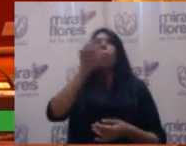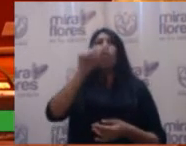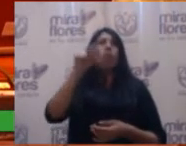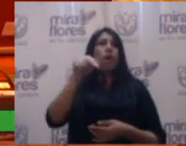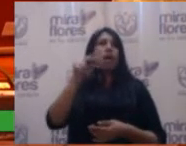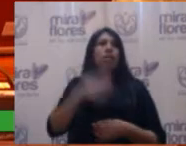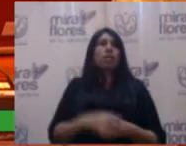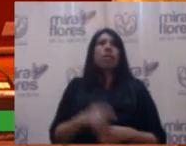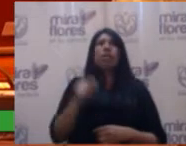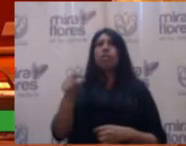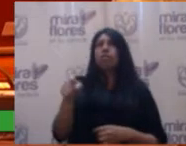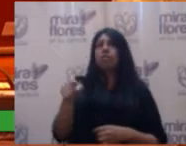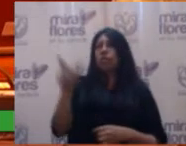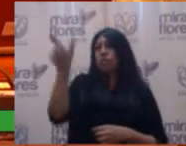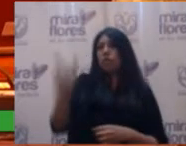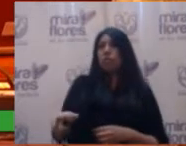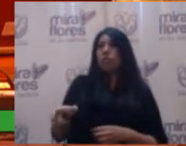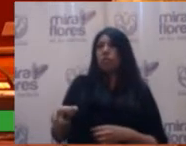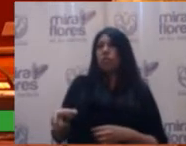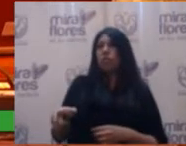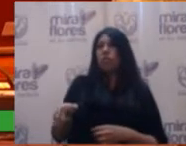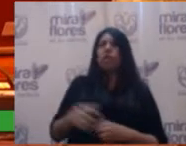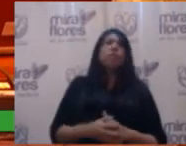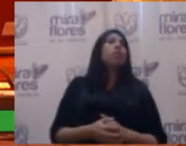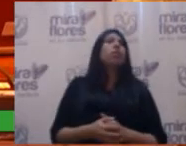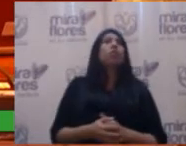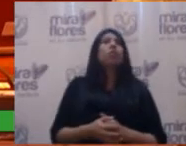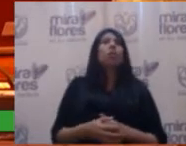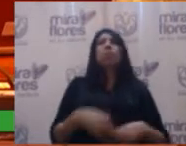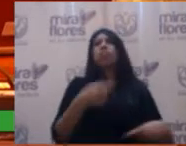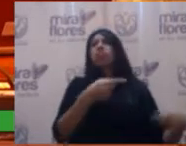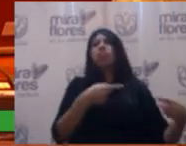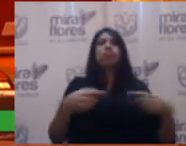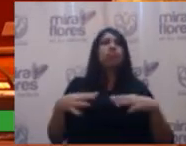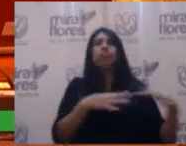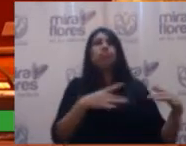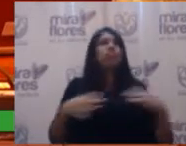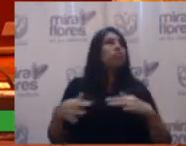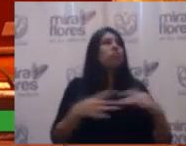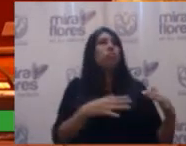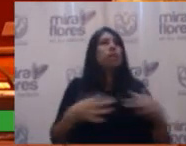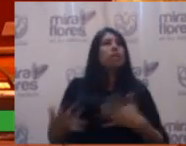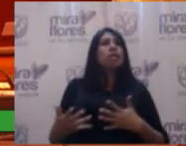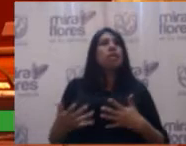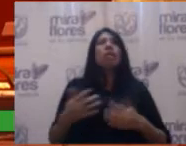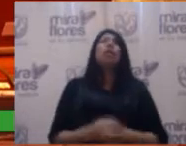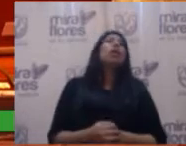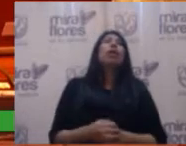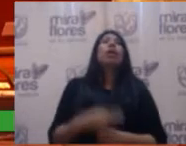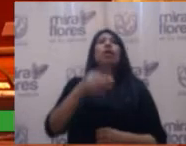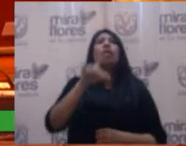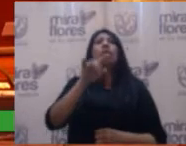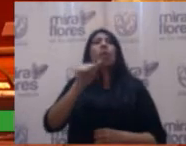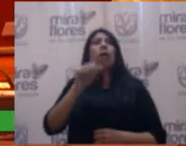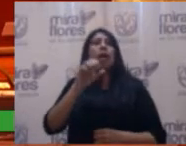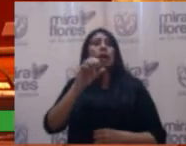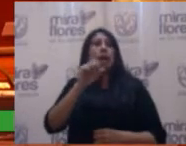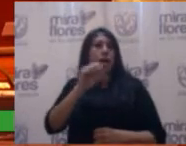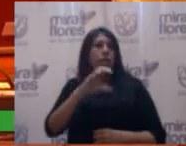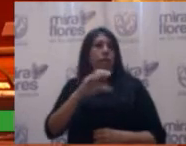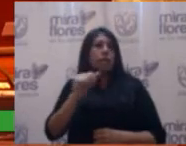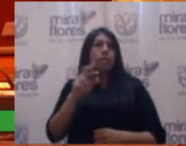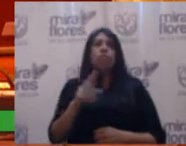persona combatiente del Huáscar, habiendo combatido y muerto en Miraflores, no tenía un busto en